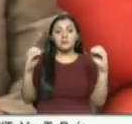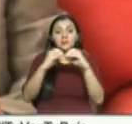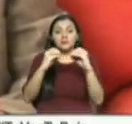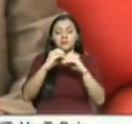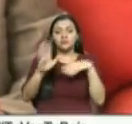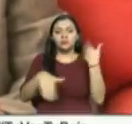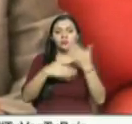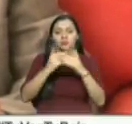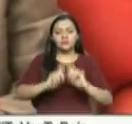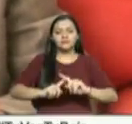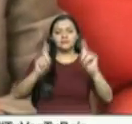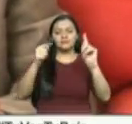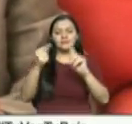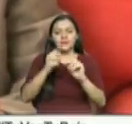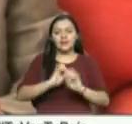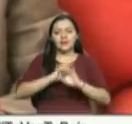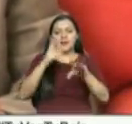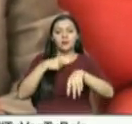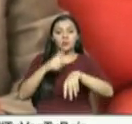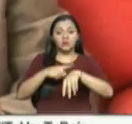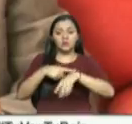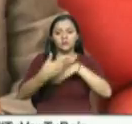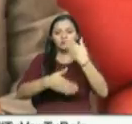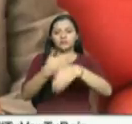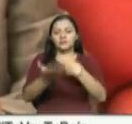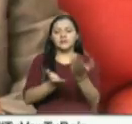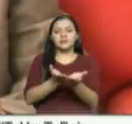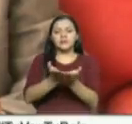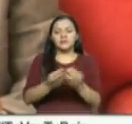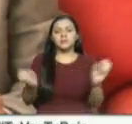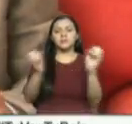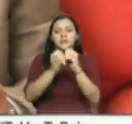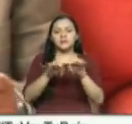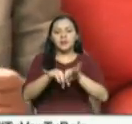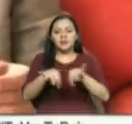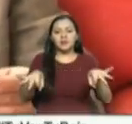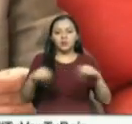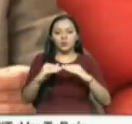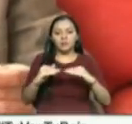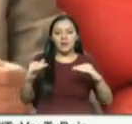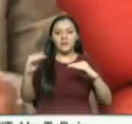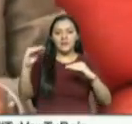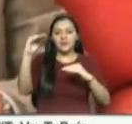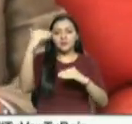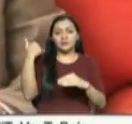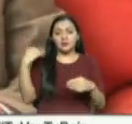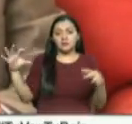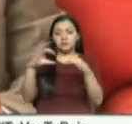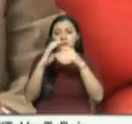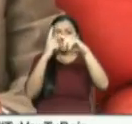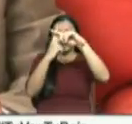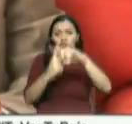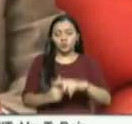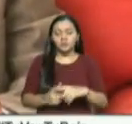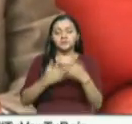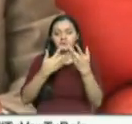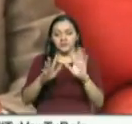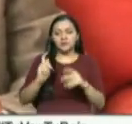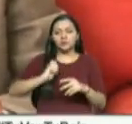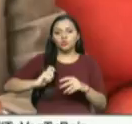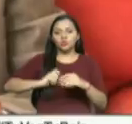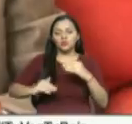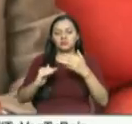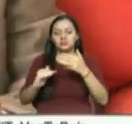estamos ya diferenciando el tiempo de servicio y los títulos que los compañeros maestros tienen. La escala